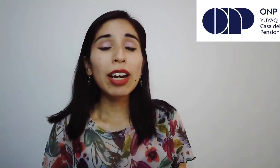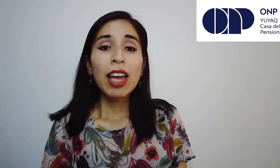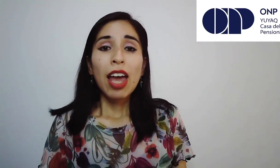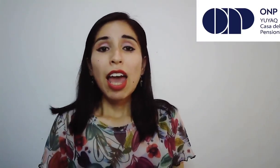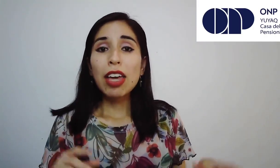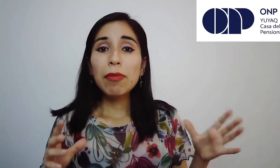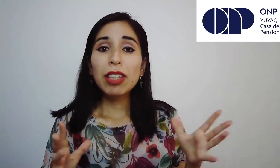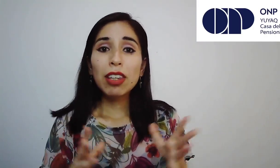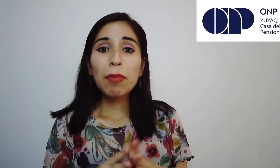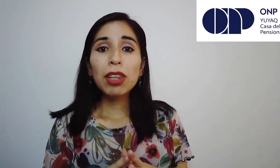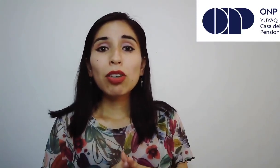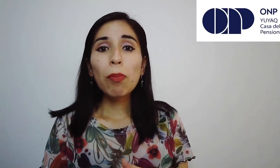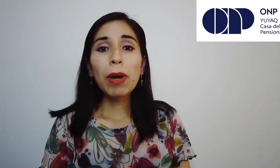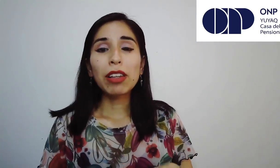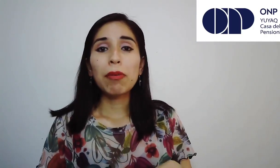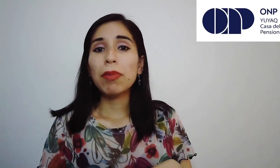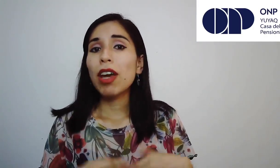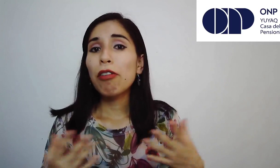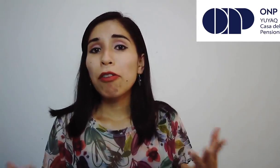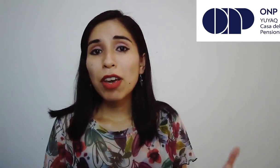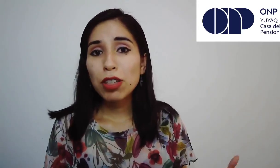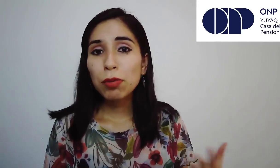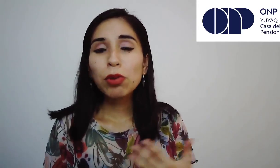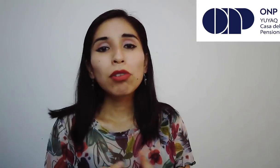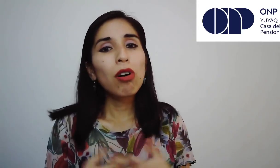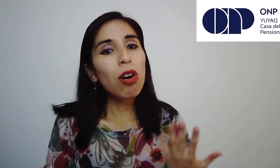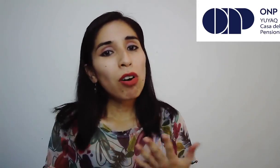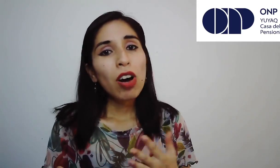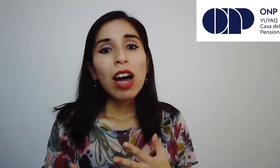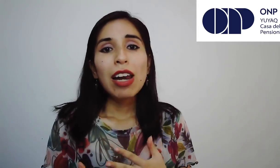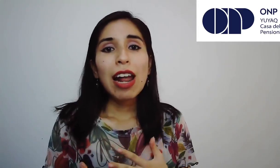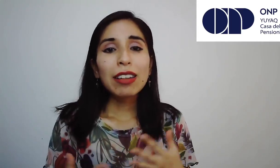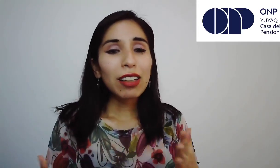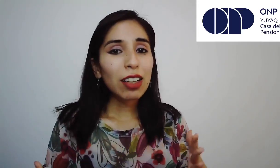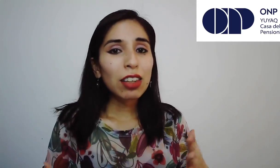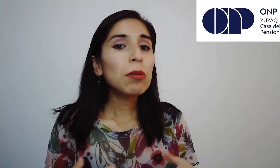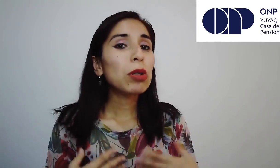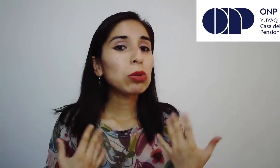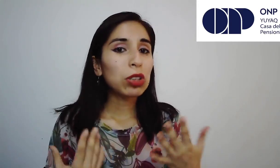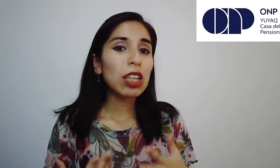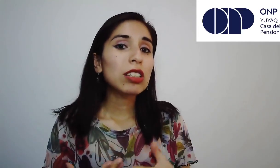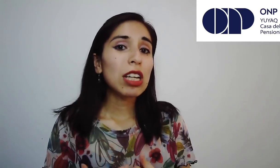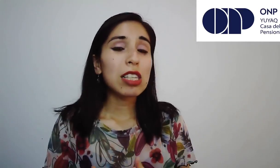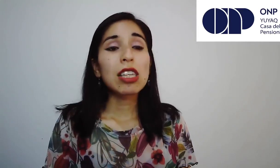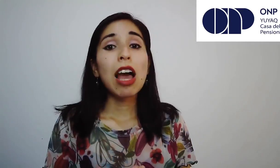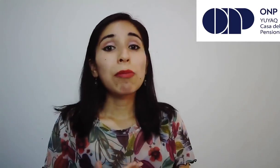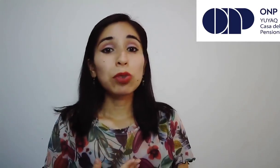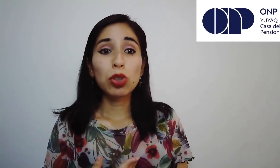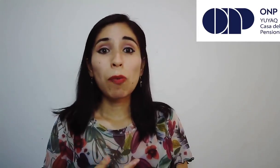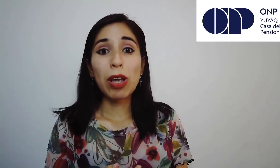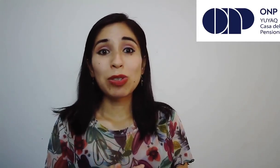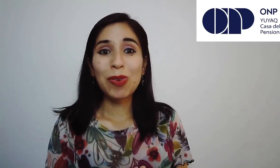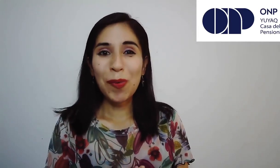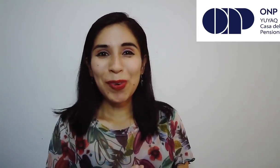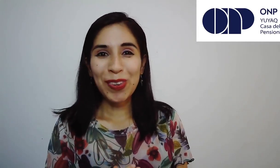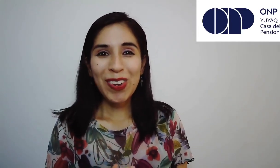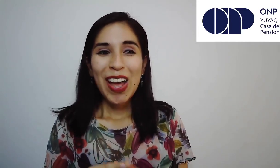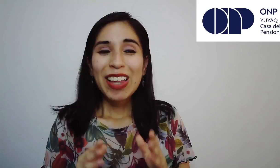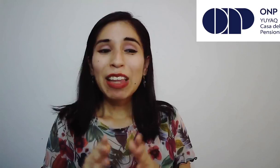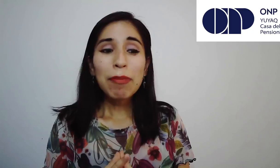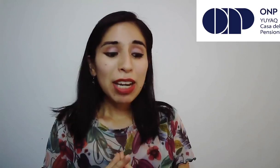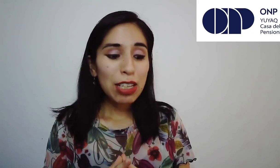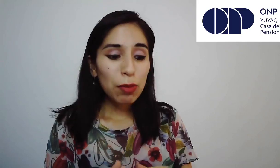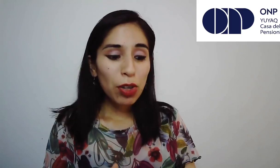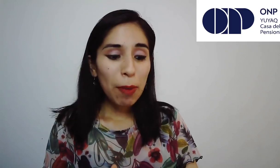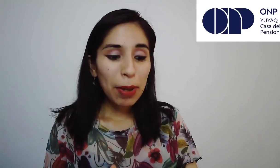celular e inmediatamente comparten vía facebook o la alternativa que ustedes se les sea mucho más cómodo